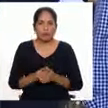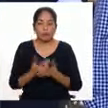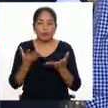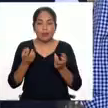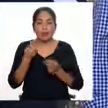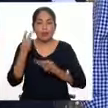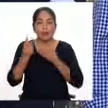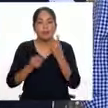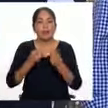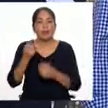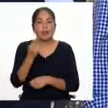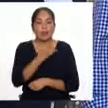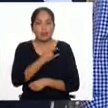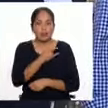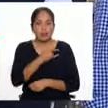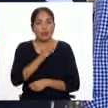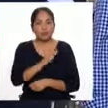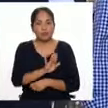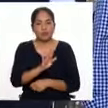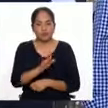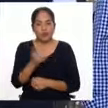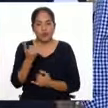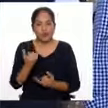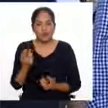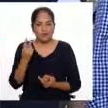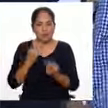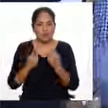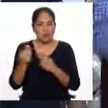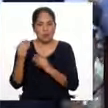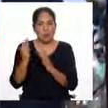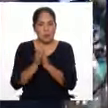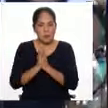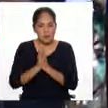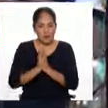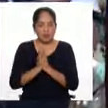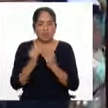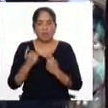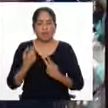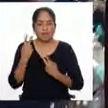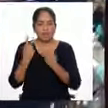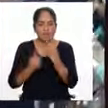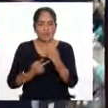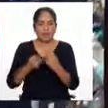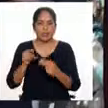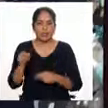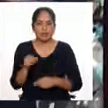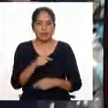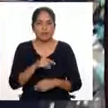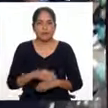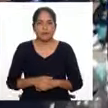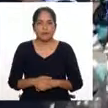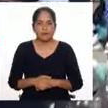la universidad de los estudiantes que hoy nos están diciendo, vamos a visitar. Y